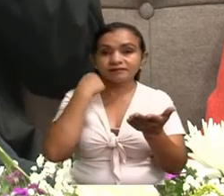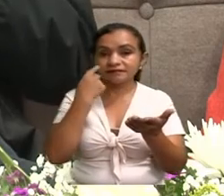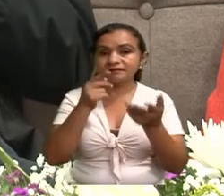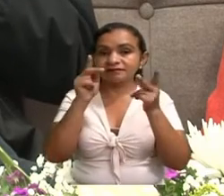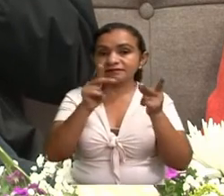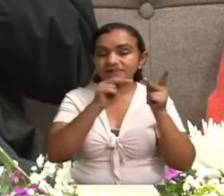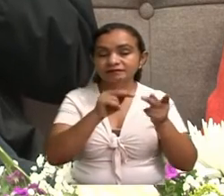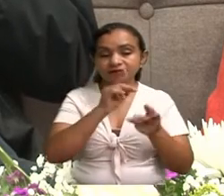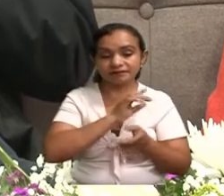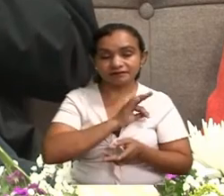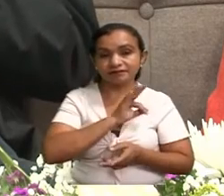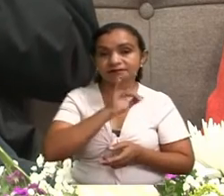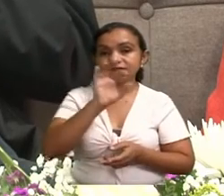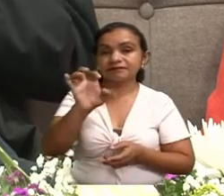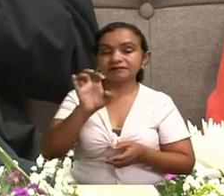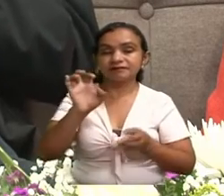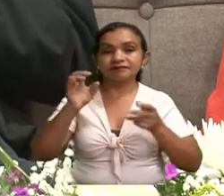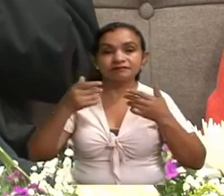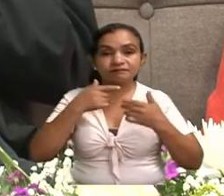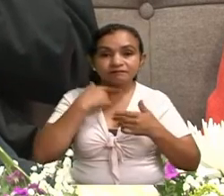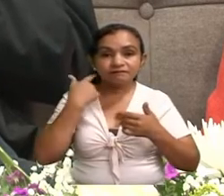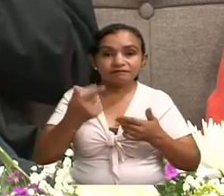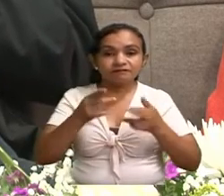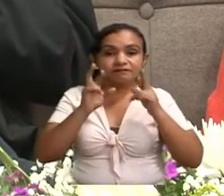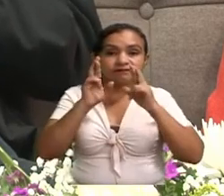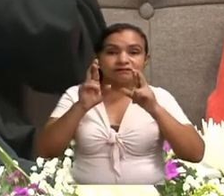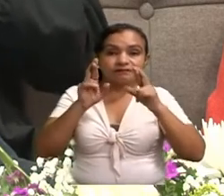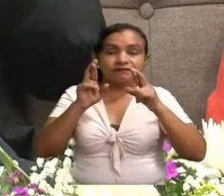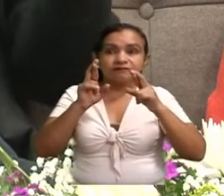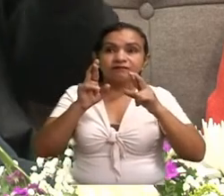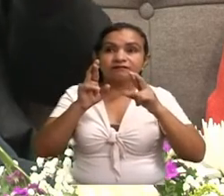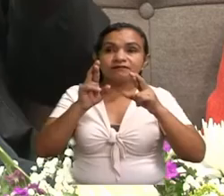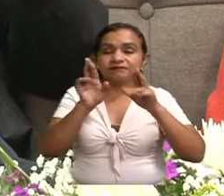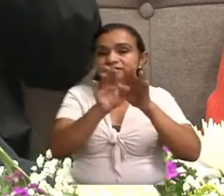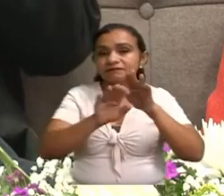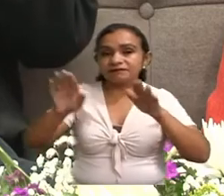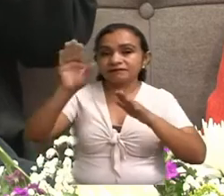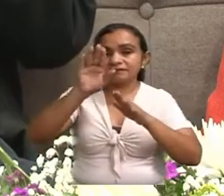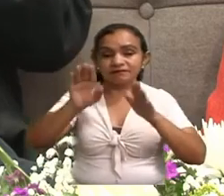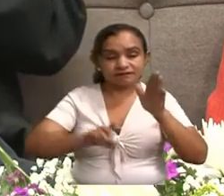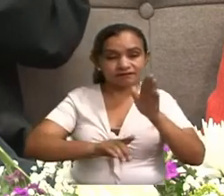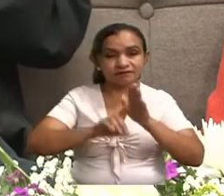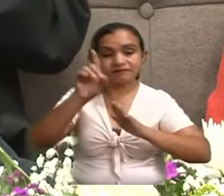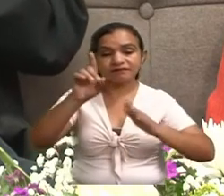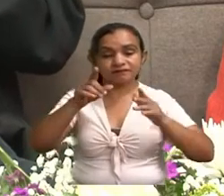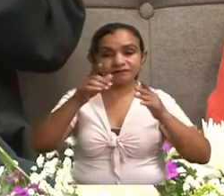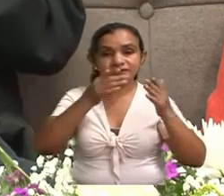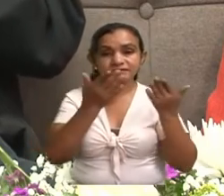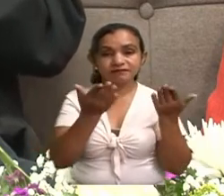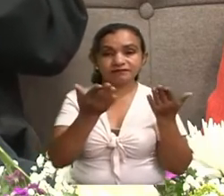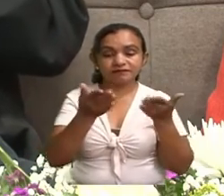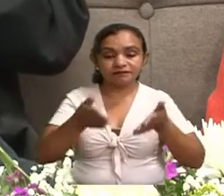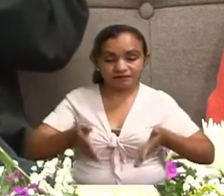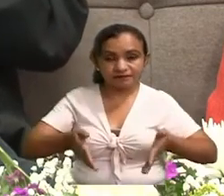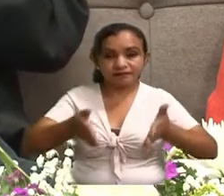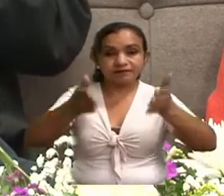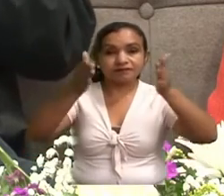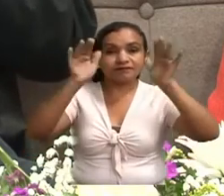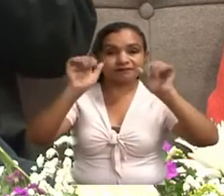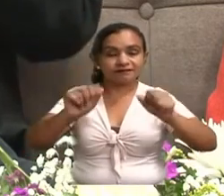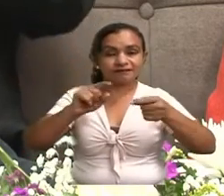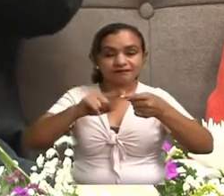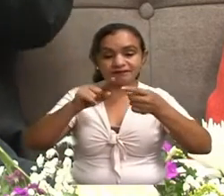tuvo fe y sigue teniendo la esperanza de que va a llegar más progreso, porque le llegó la carretera, le